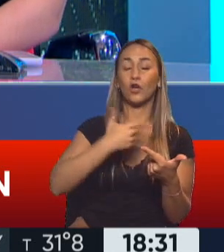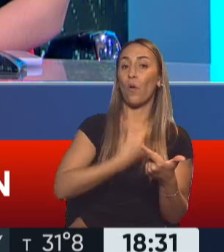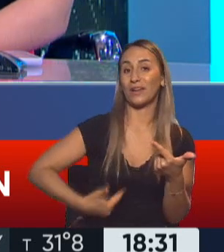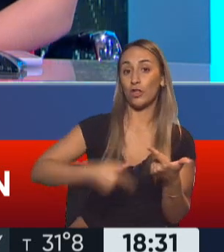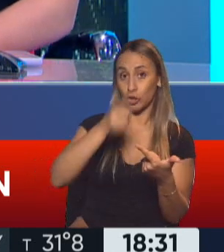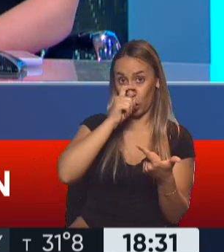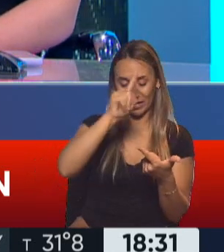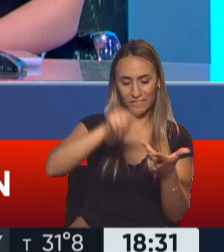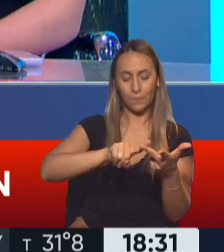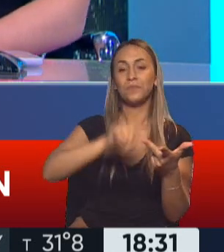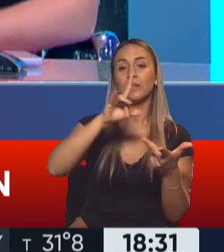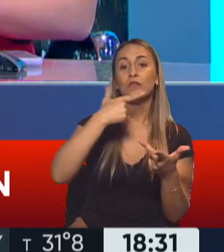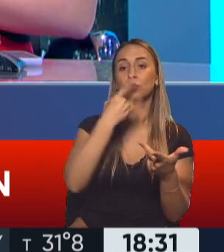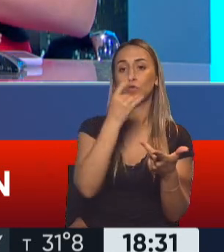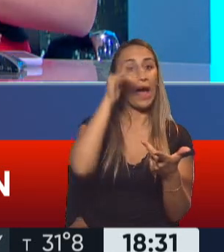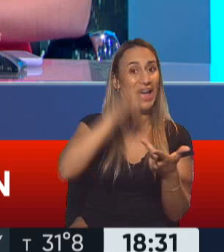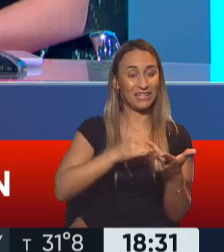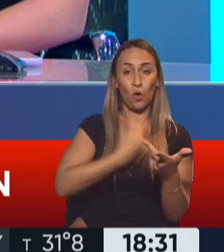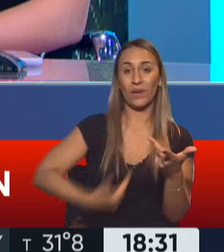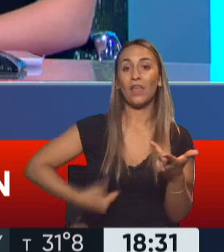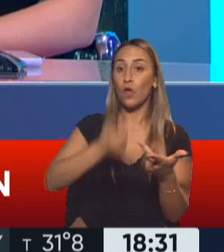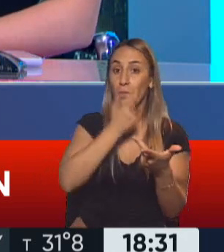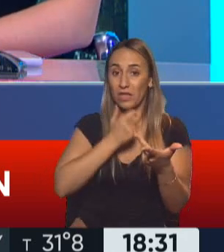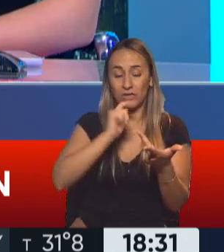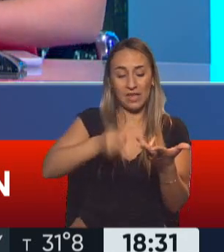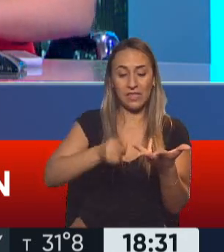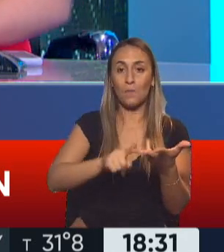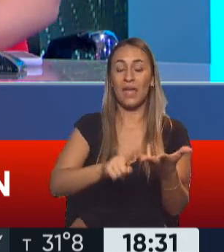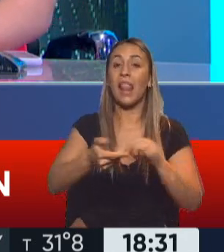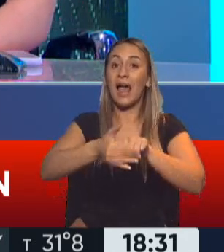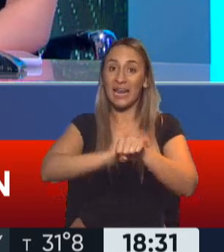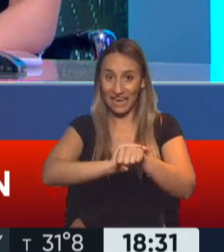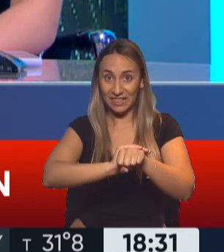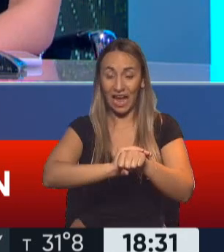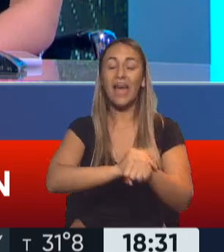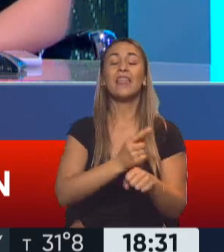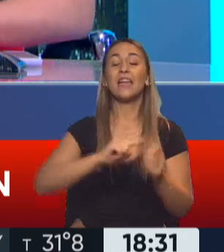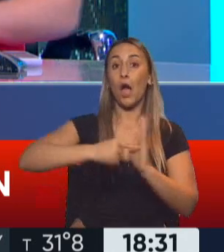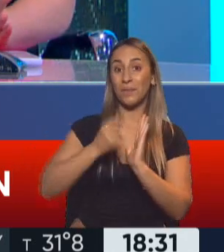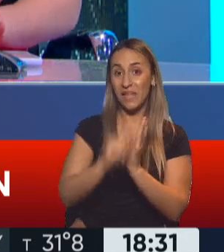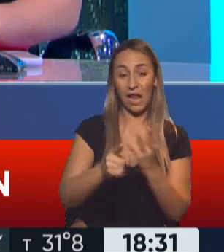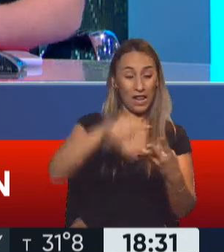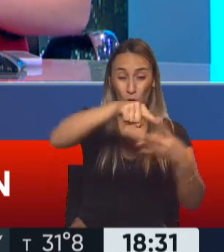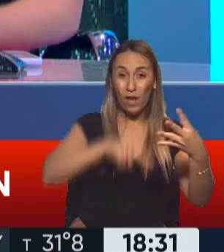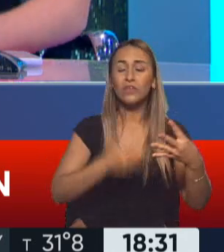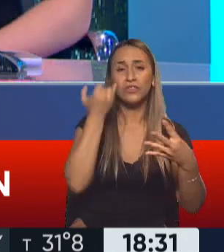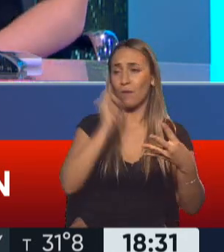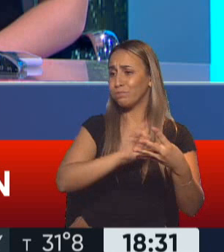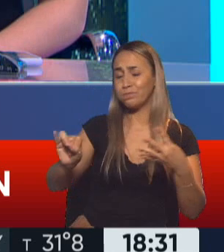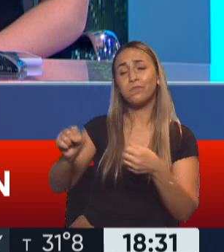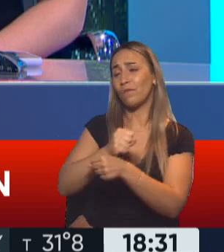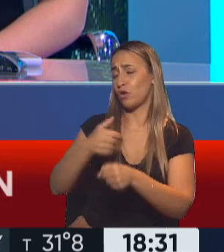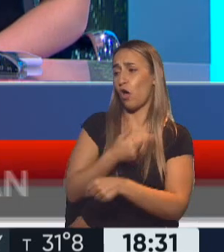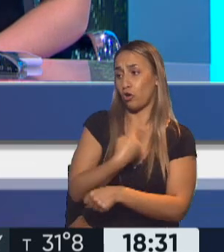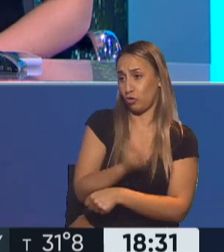Rodolfo Suárez, gobernador de Mendoza, y el jefe de gobierno porteño, Horacio Rodríguez Larreta, dijeron que no van a ir. Ya lo afirmaron, así lo confirmaron